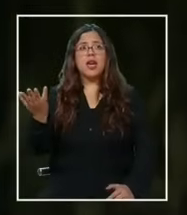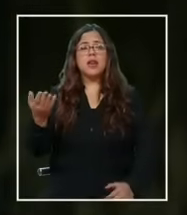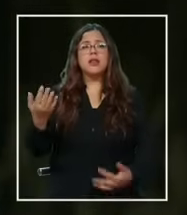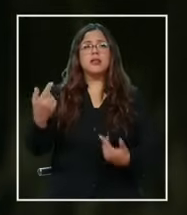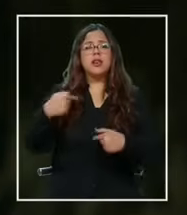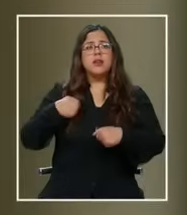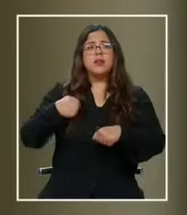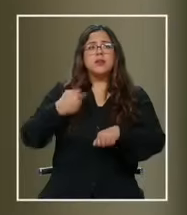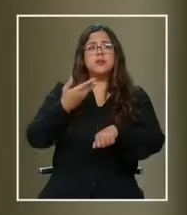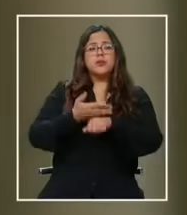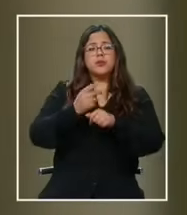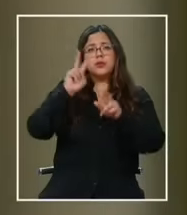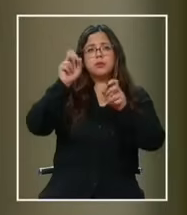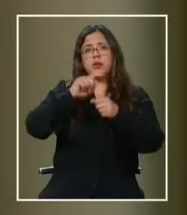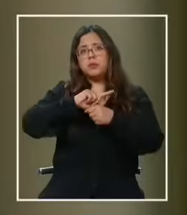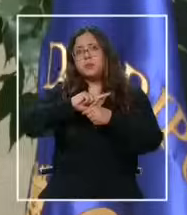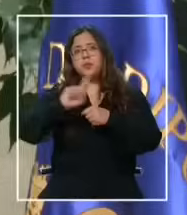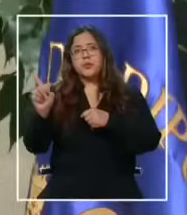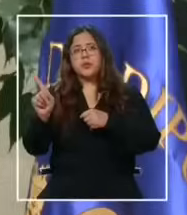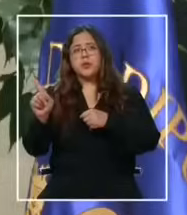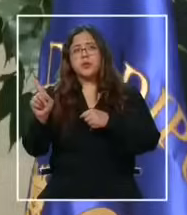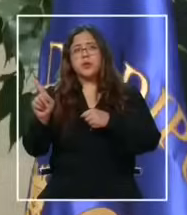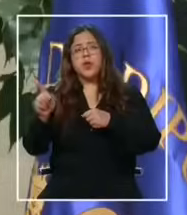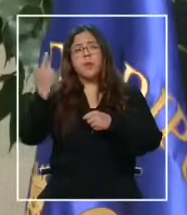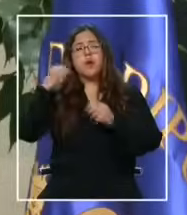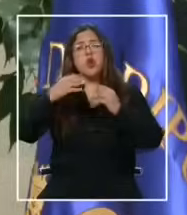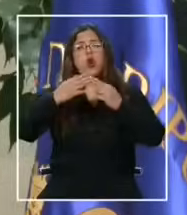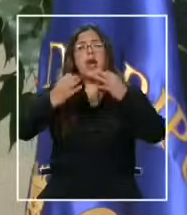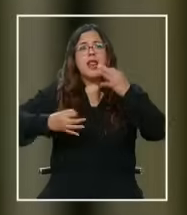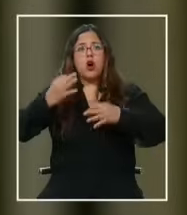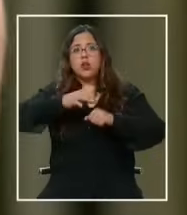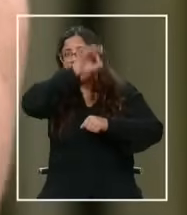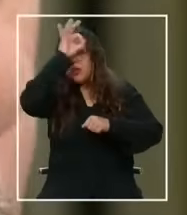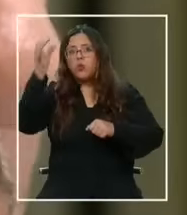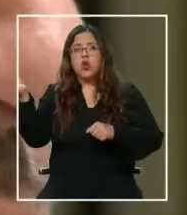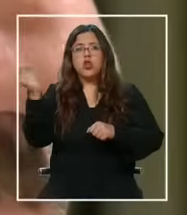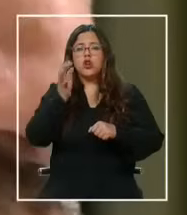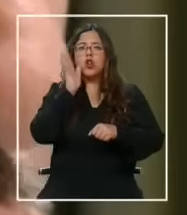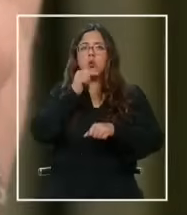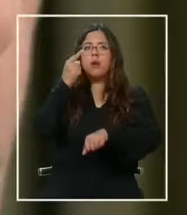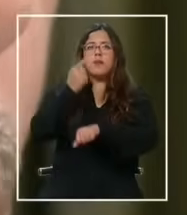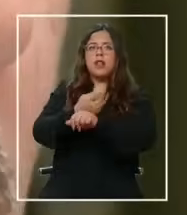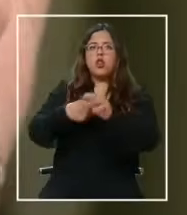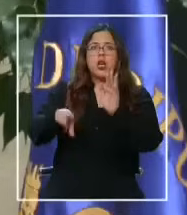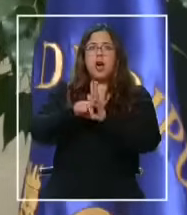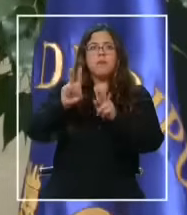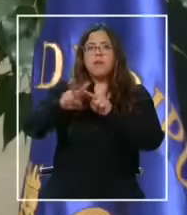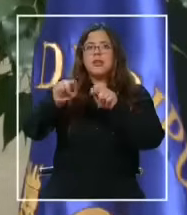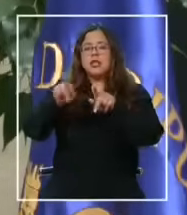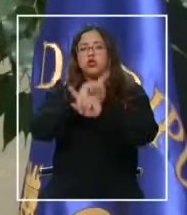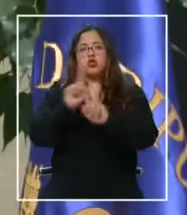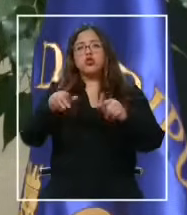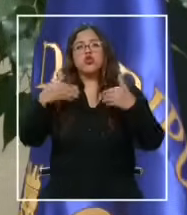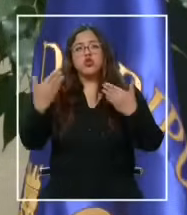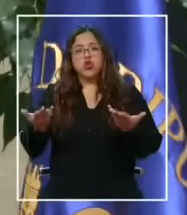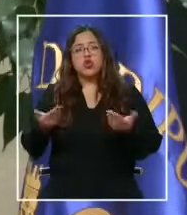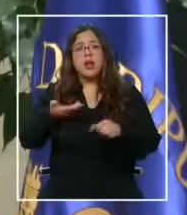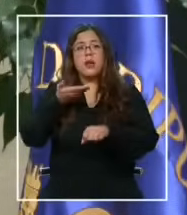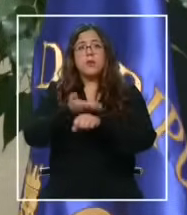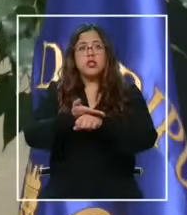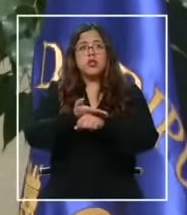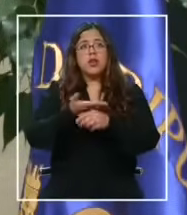petición de desafuero del ministerio público pero la corte de temuco dijo que no tenía el mandato legal para ello Por tanto la